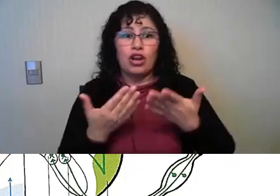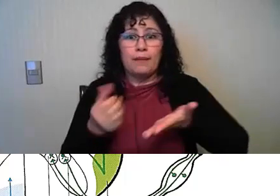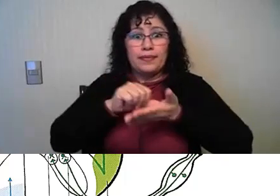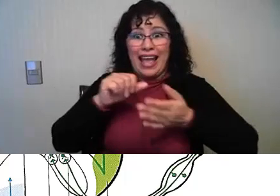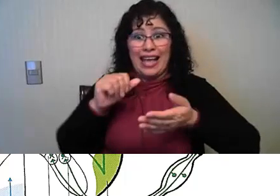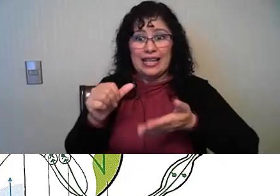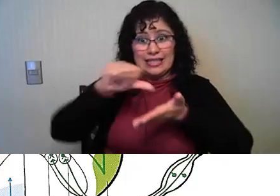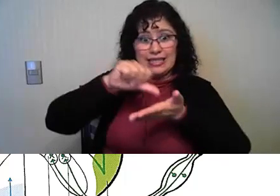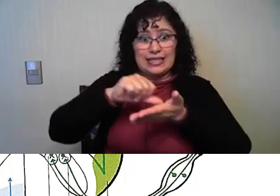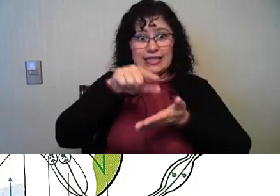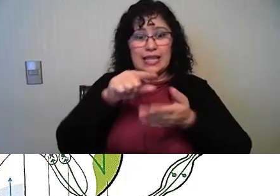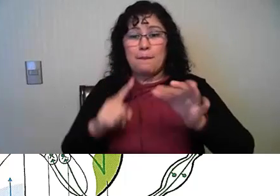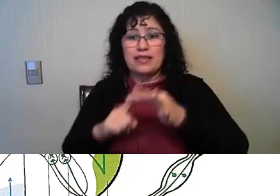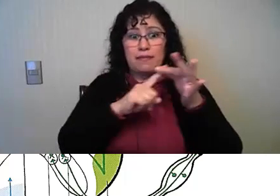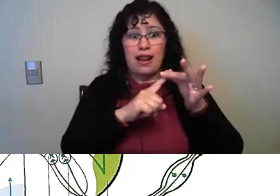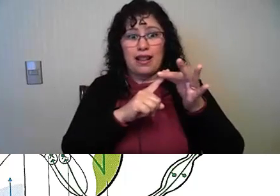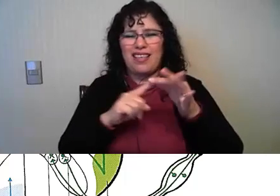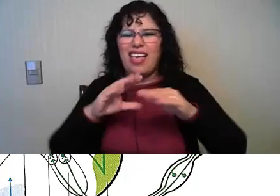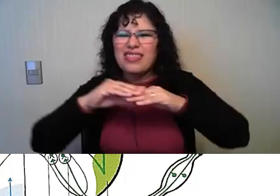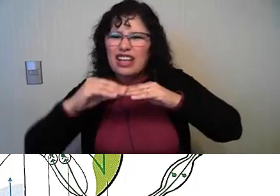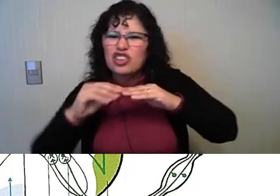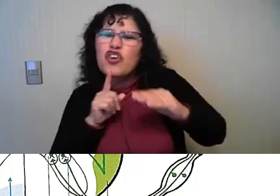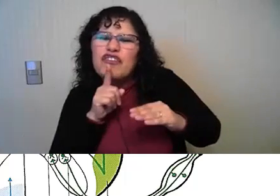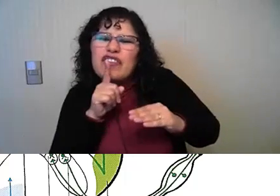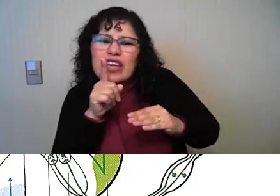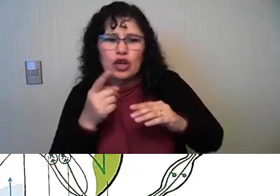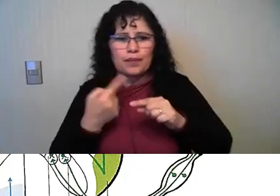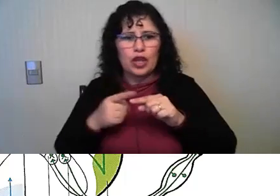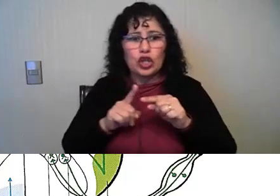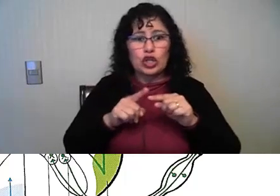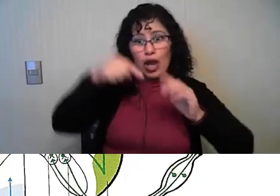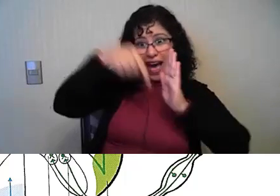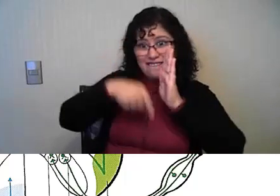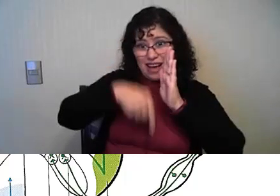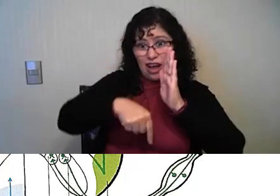y el espinal, principalmente temperatura y dolor.